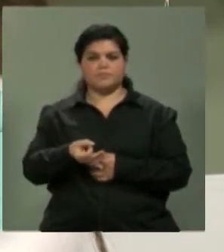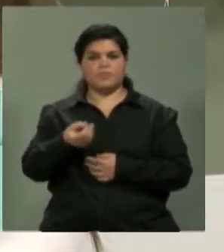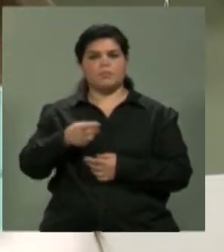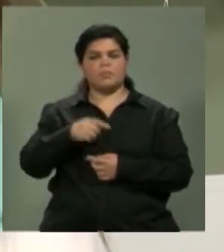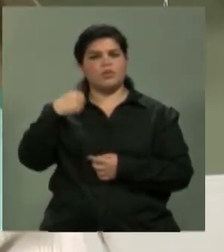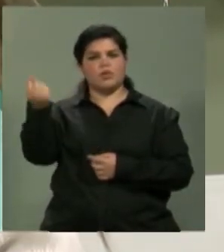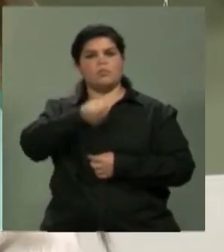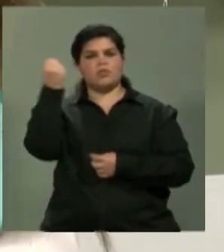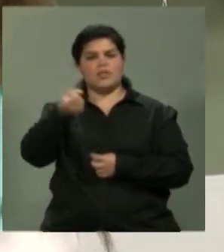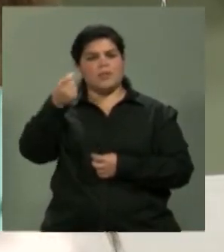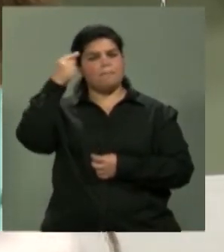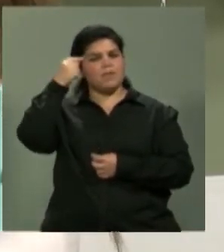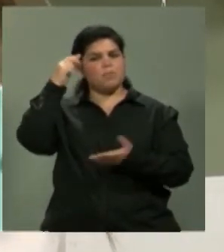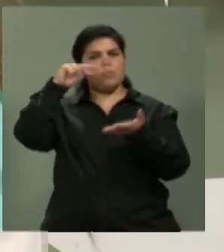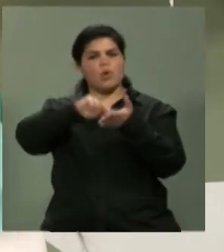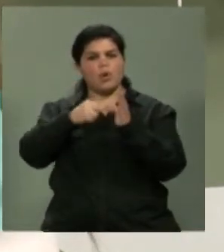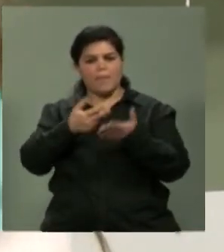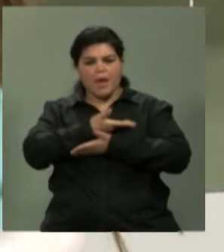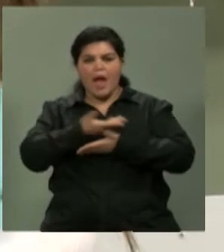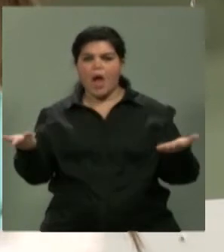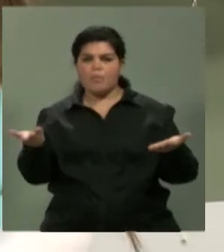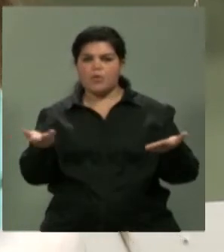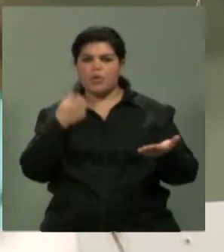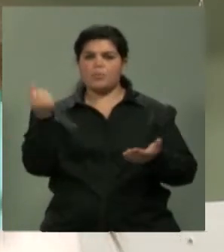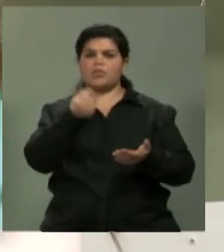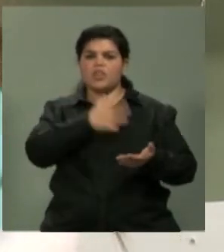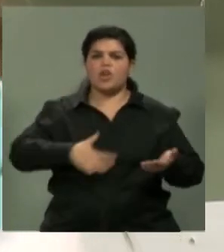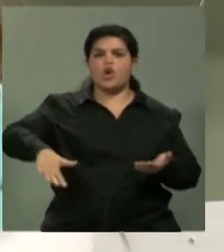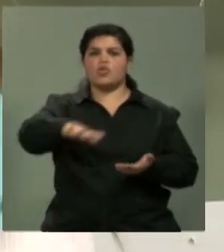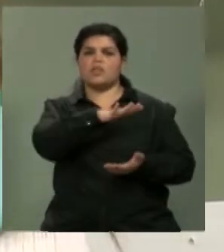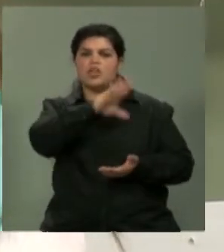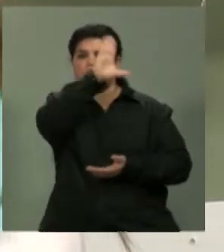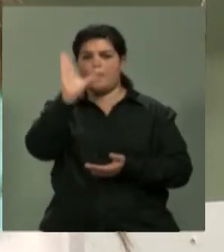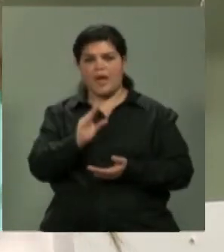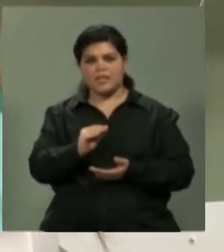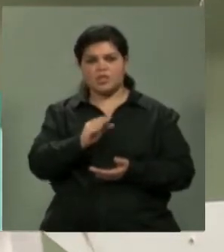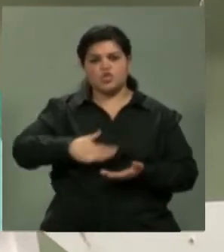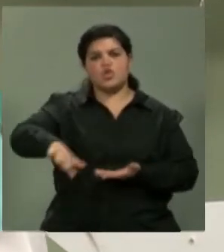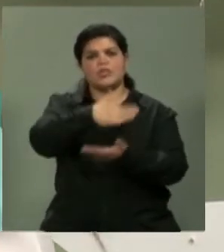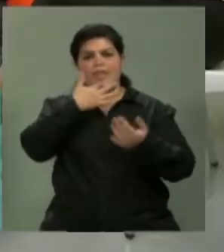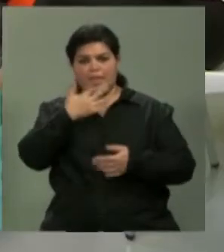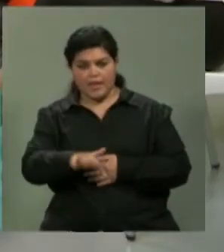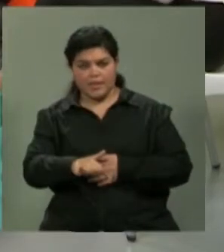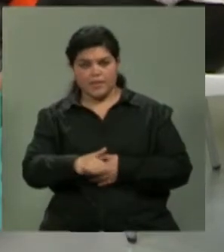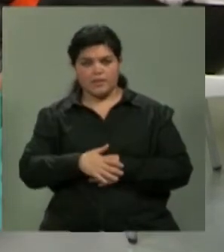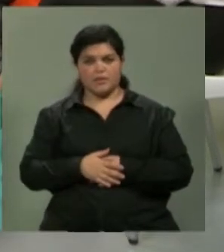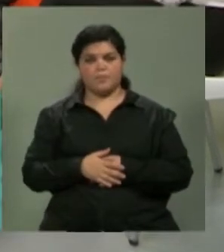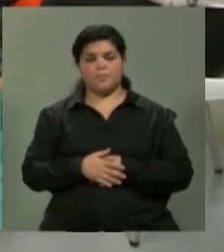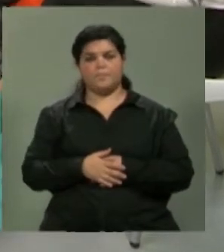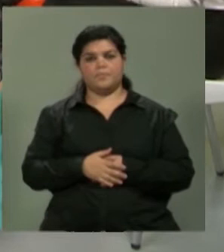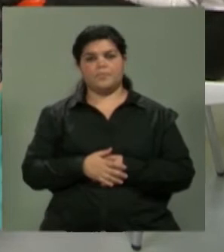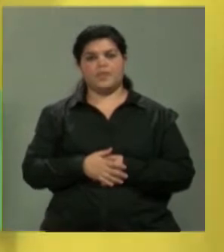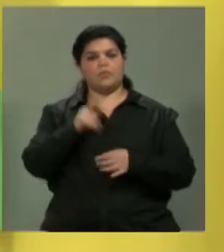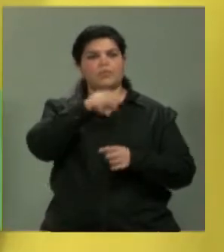otra amplitud y entendiendo el contexto, entendiendo el país, entendiendo la sociedad. Usted habla, por ejemplo, del tema de